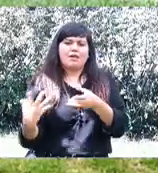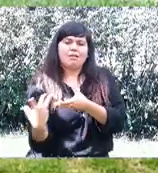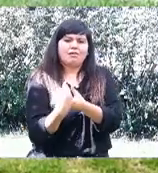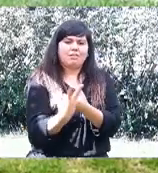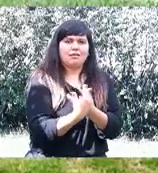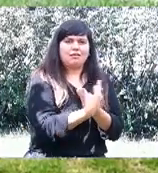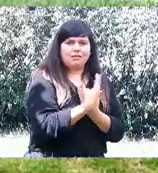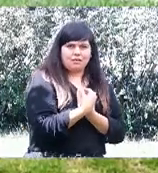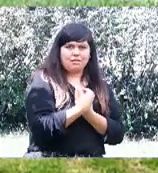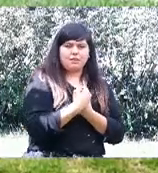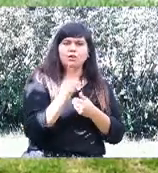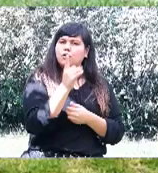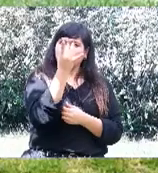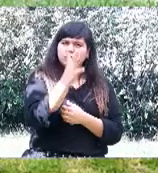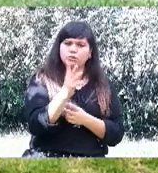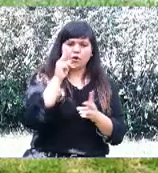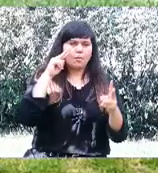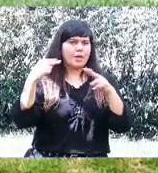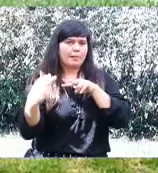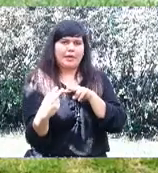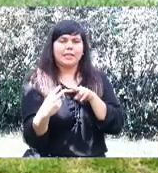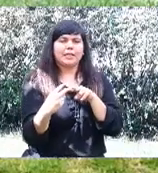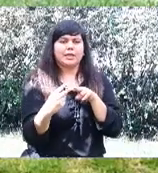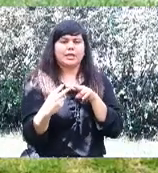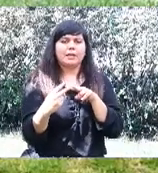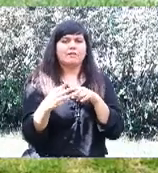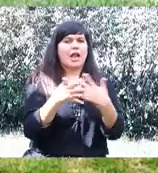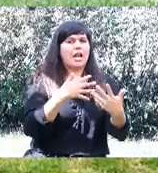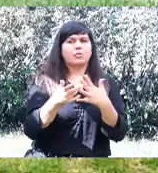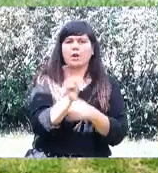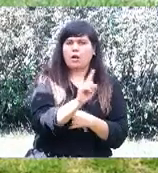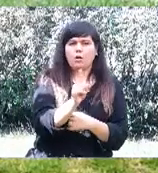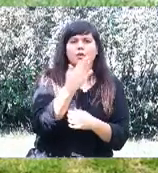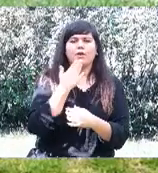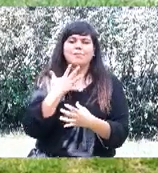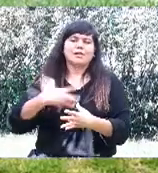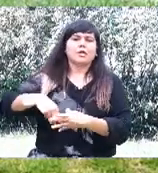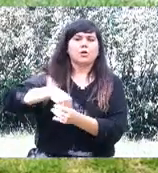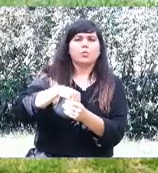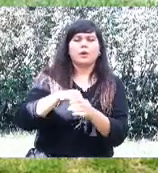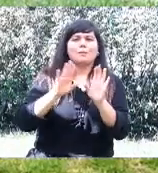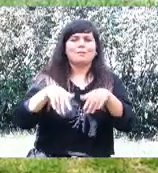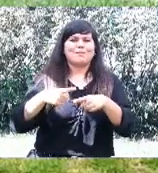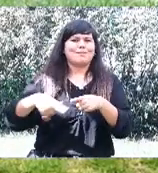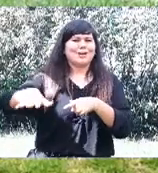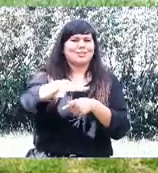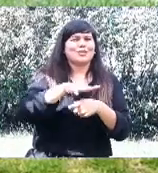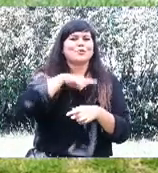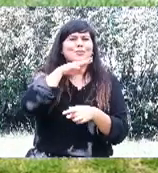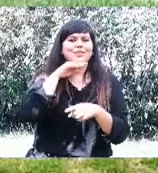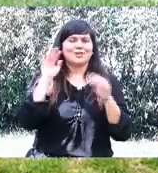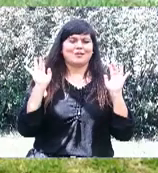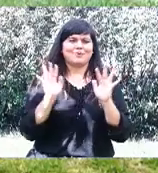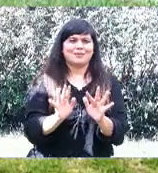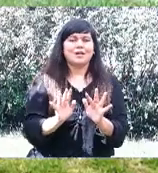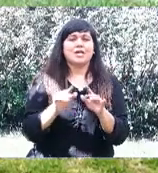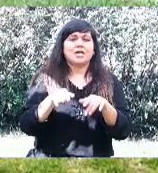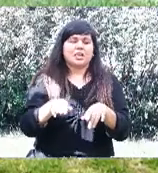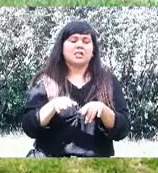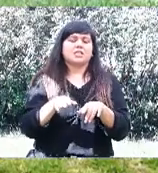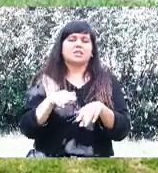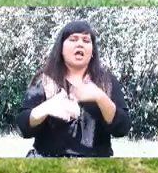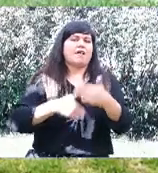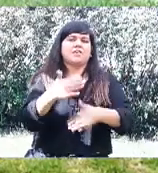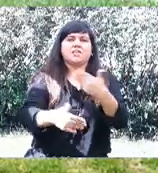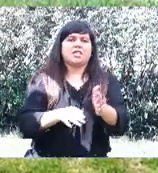integrado No solamente la perspectiva de la del ámbito natural sino también que tiene que estar integrada la misma sociedad que la va a utilizar y con eso creo que